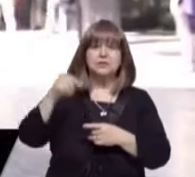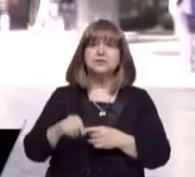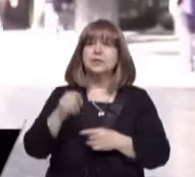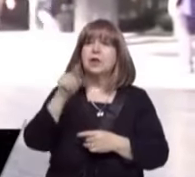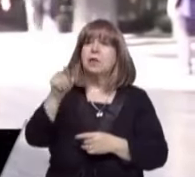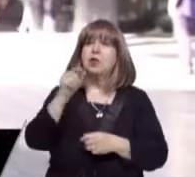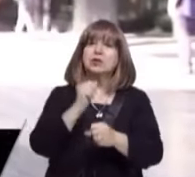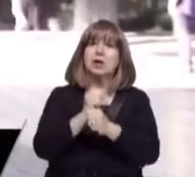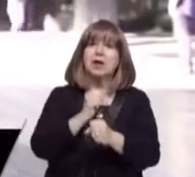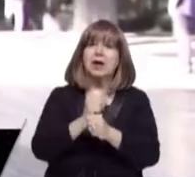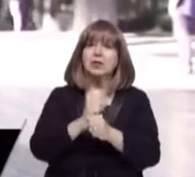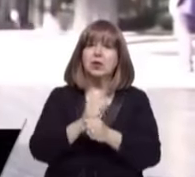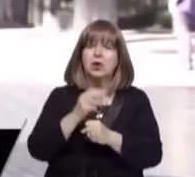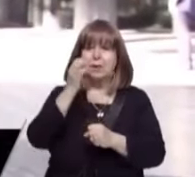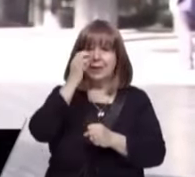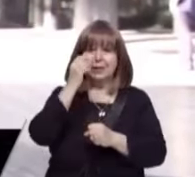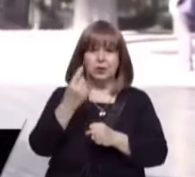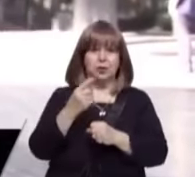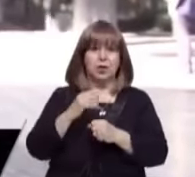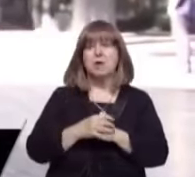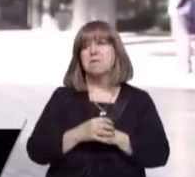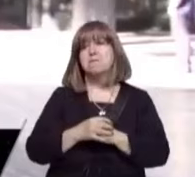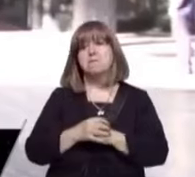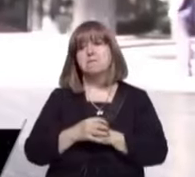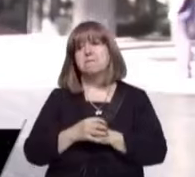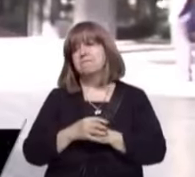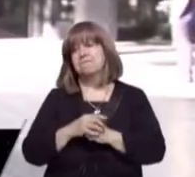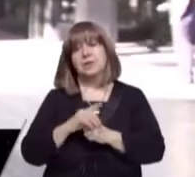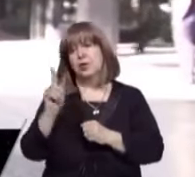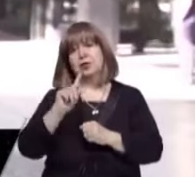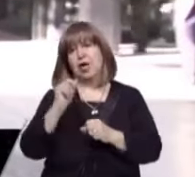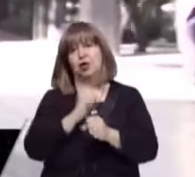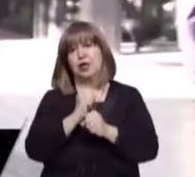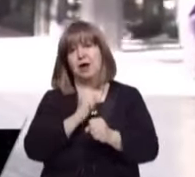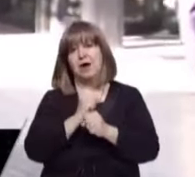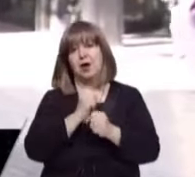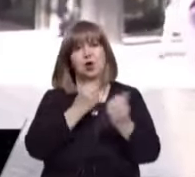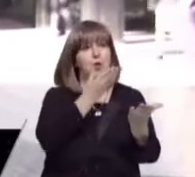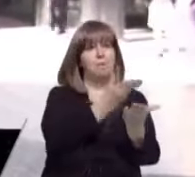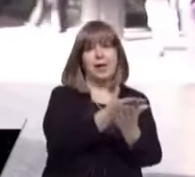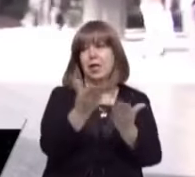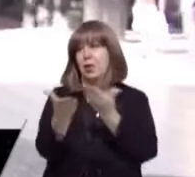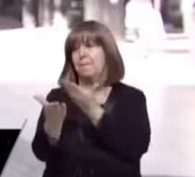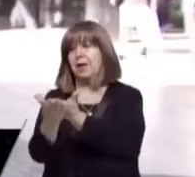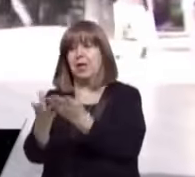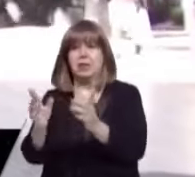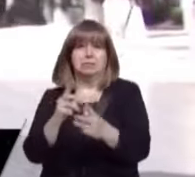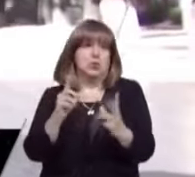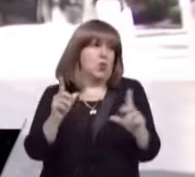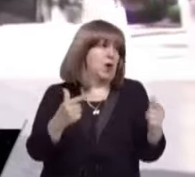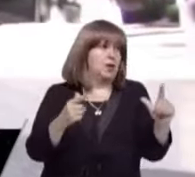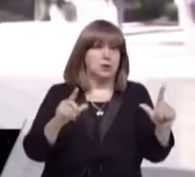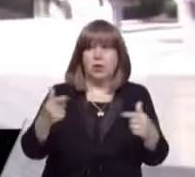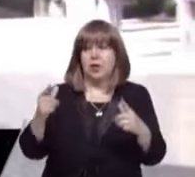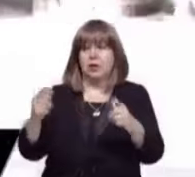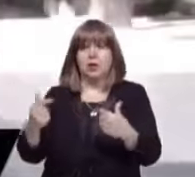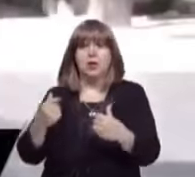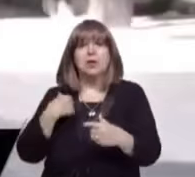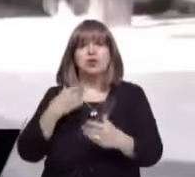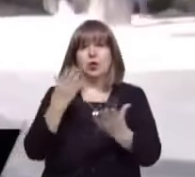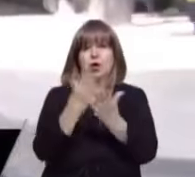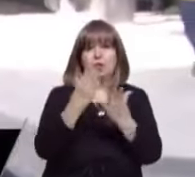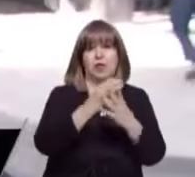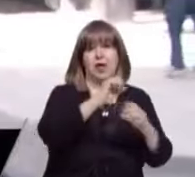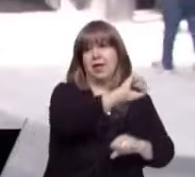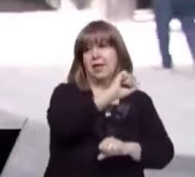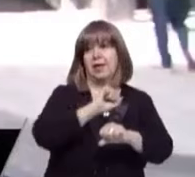conseguí trabajo. Lamentablemente tuve que estudiar dos carreras, de las cuales ahora recién estoy en la búsqueda y a ver si consigo algo.